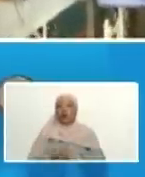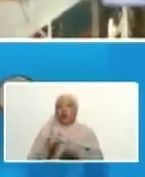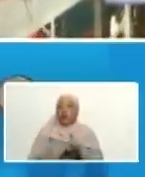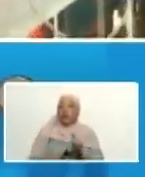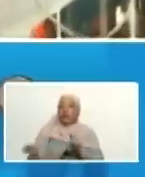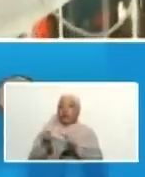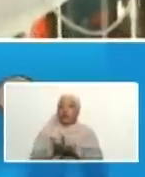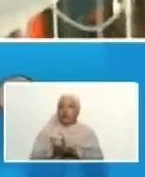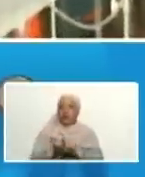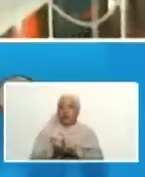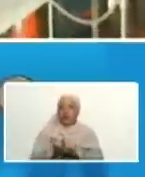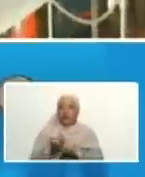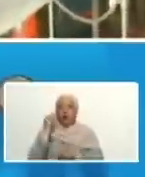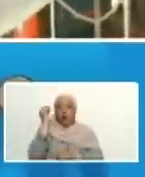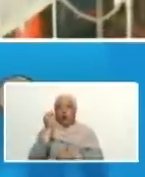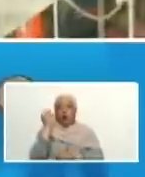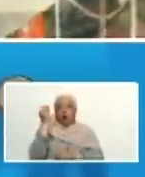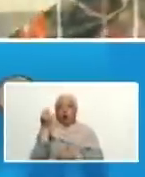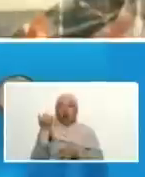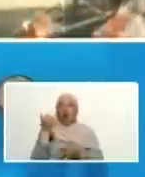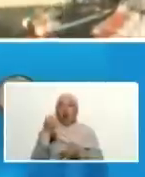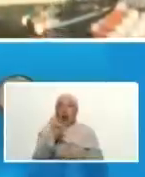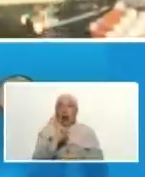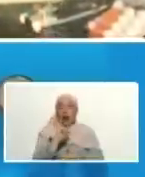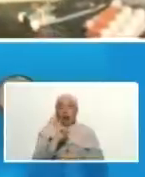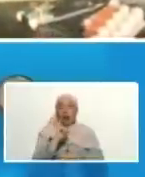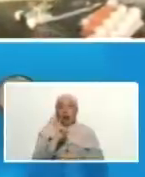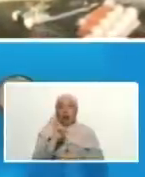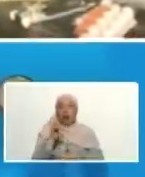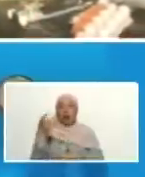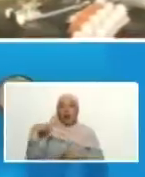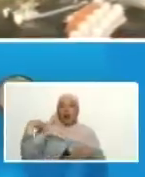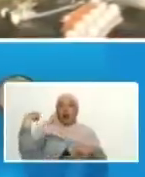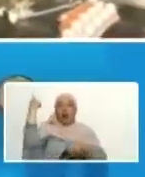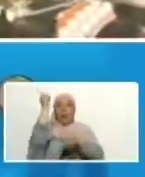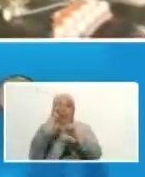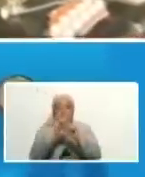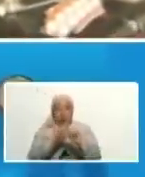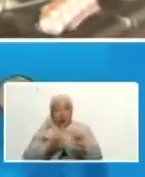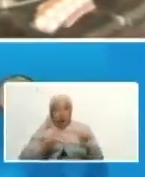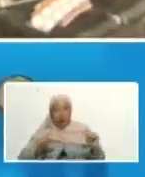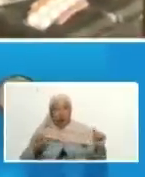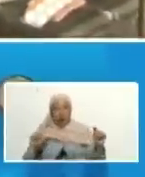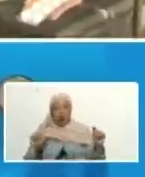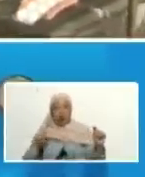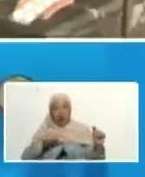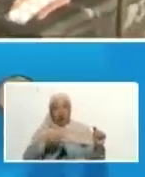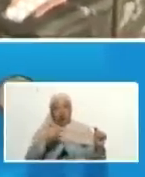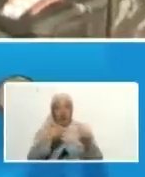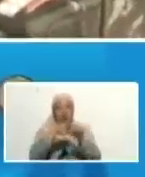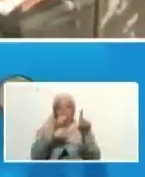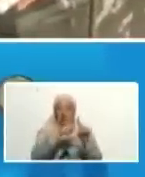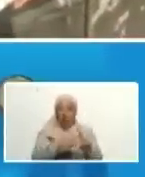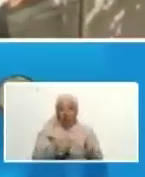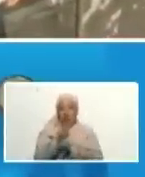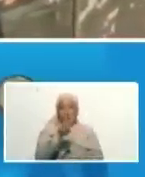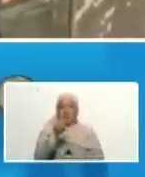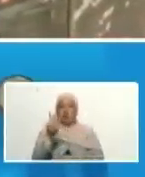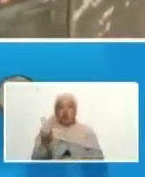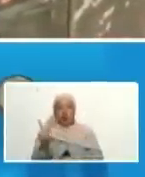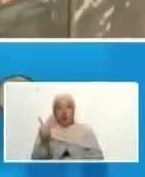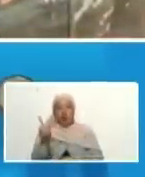Igualmente la operación Autana en el Amazonas, la operación Roraima